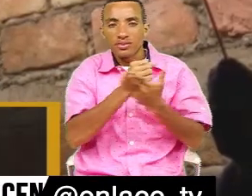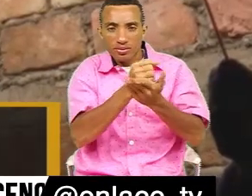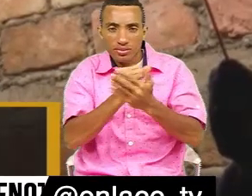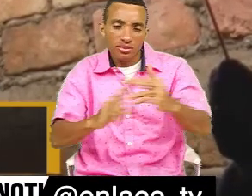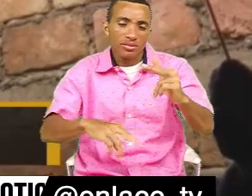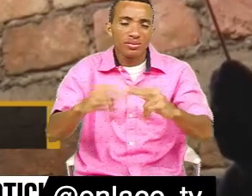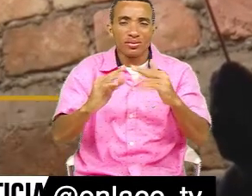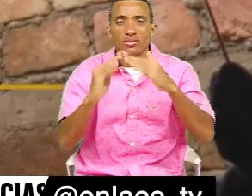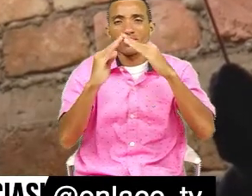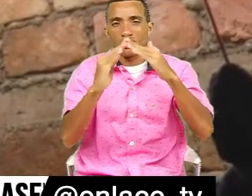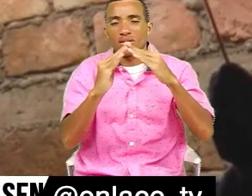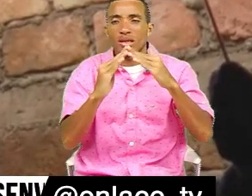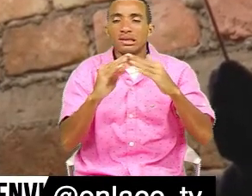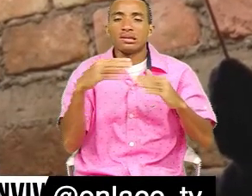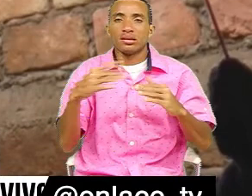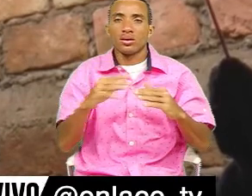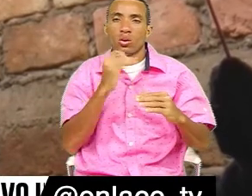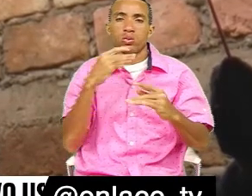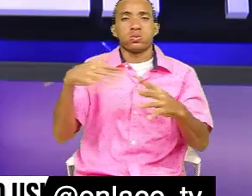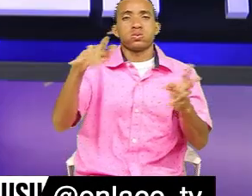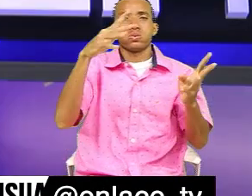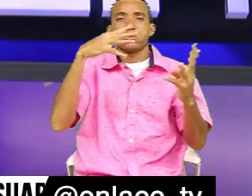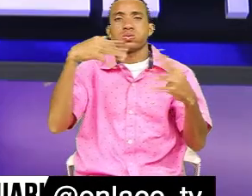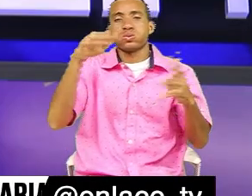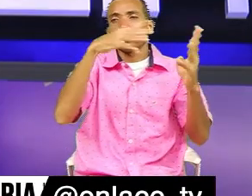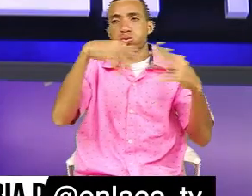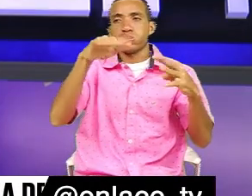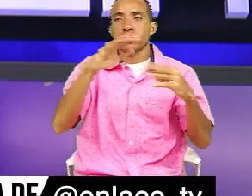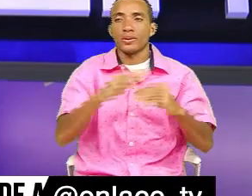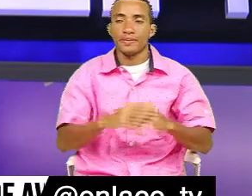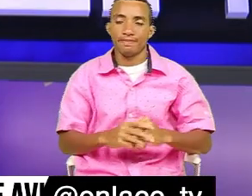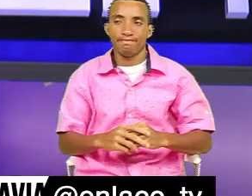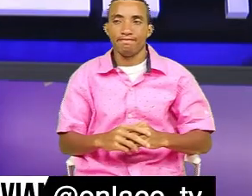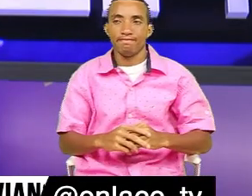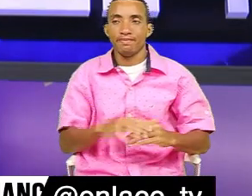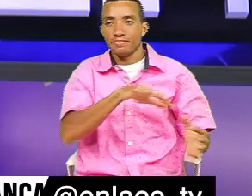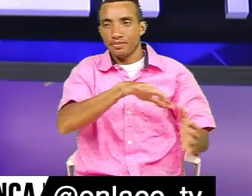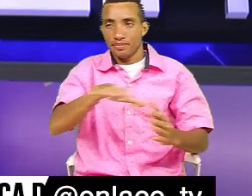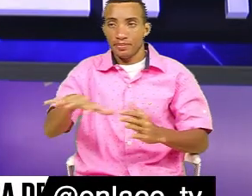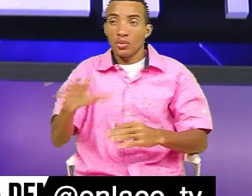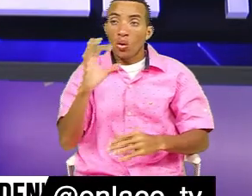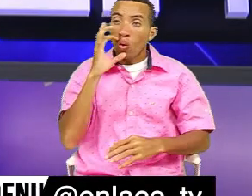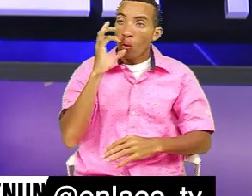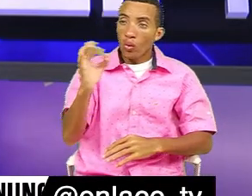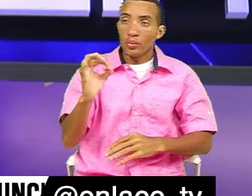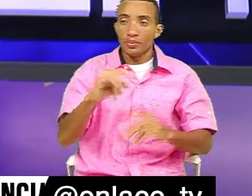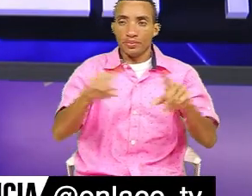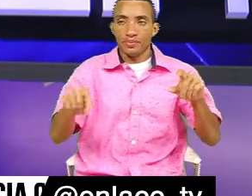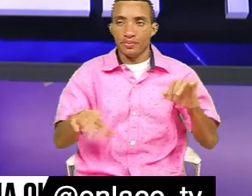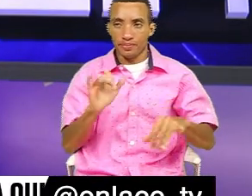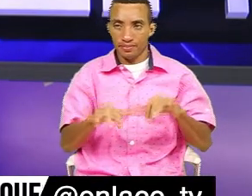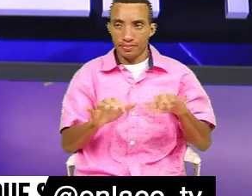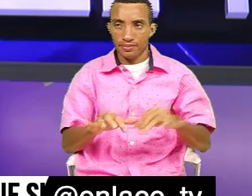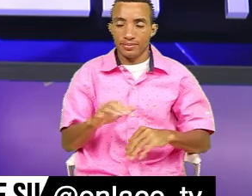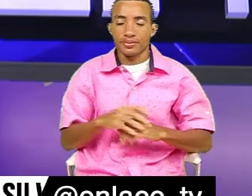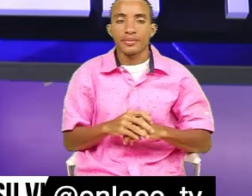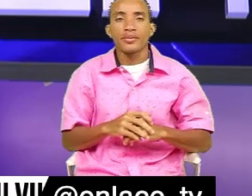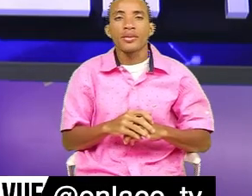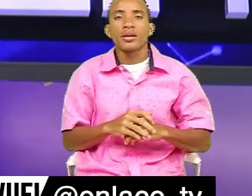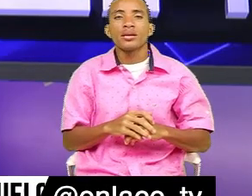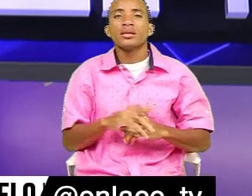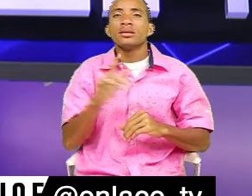fuerza de esta tormenta inesperada. El secretario de Medio Ambiente se pronunció ante las emergencias presentadas por las